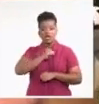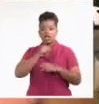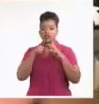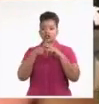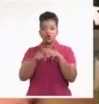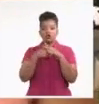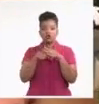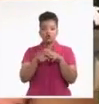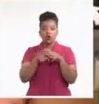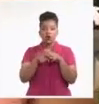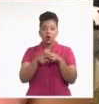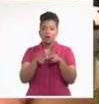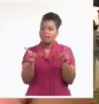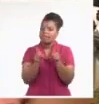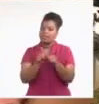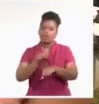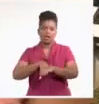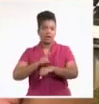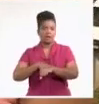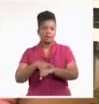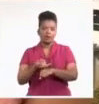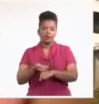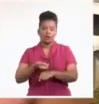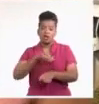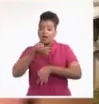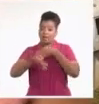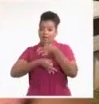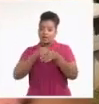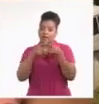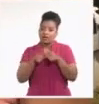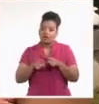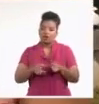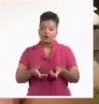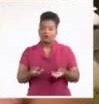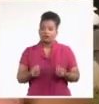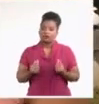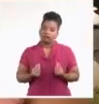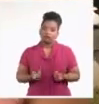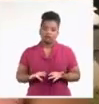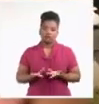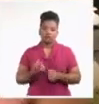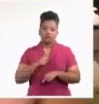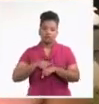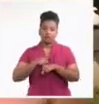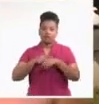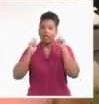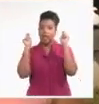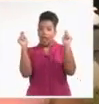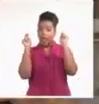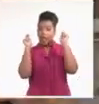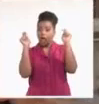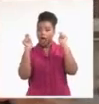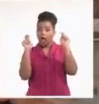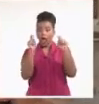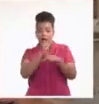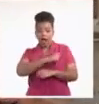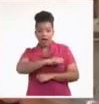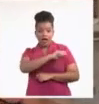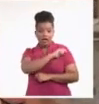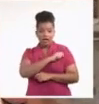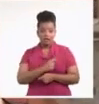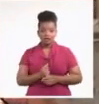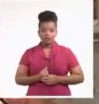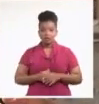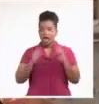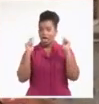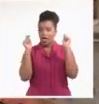más cercas y aunque se les dé explicaciones, bueno, han salido a protestar. Yo creo que protestar